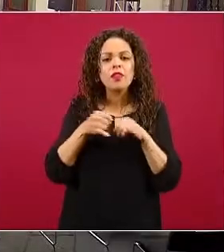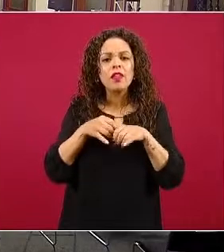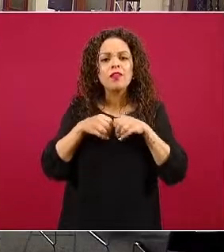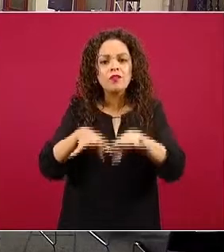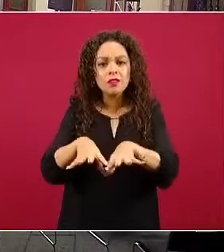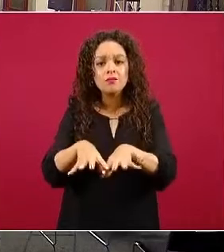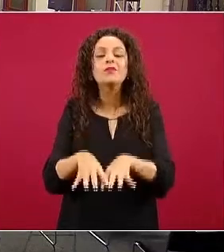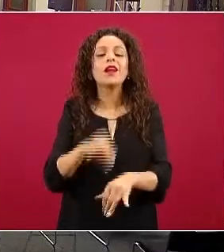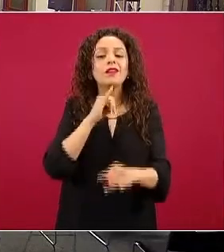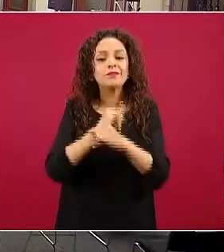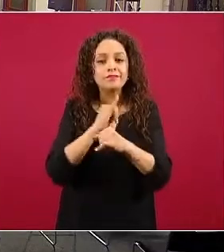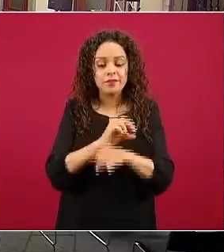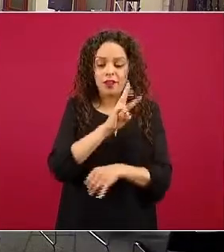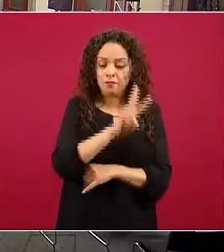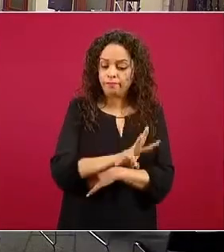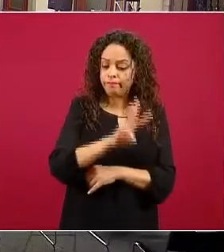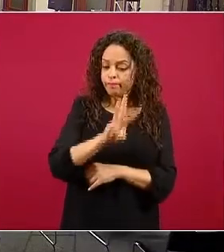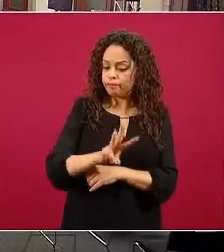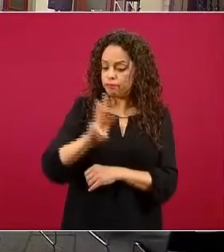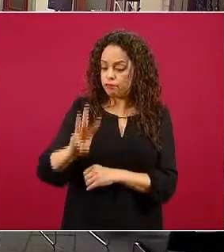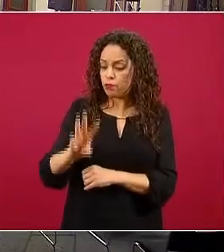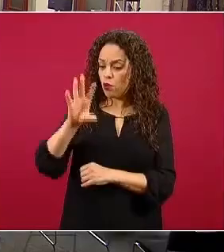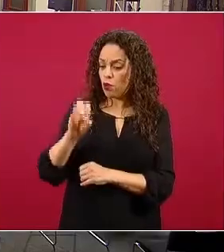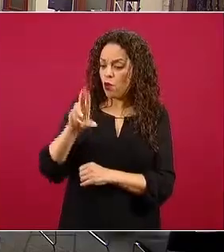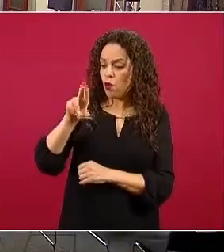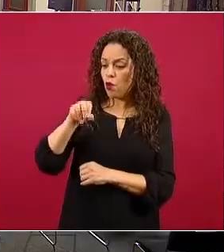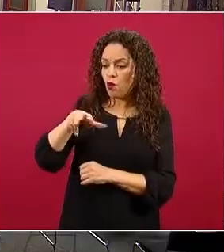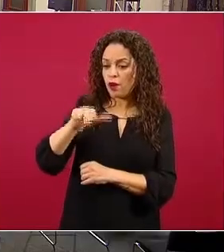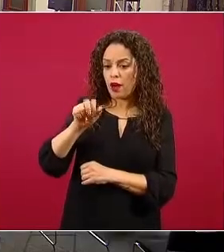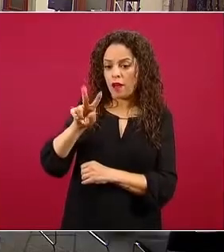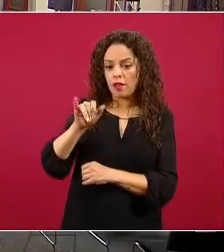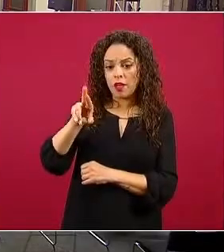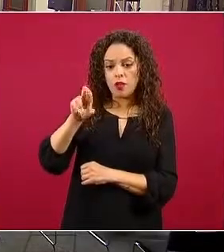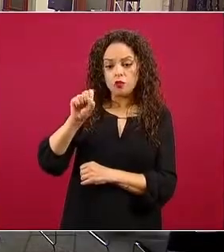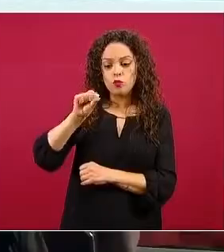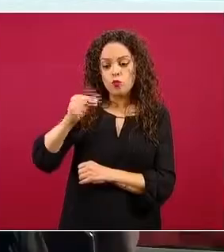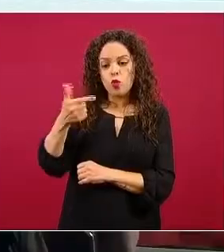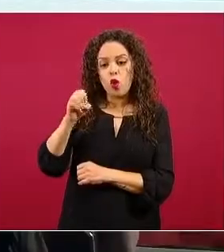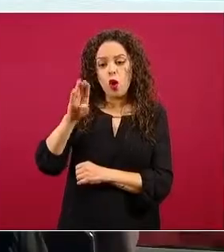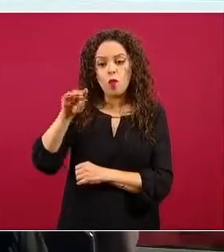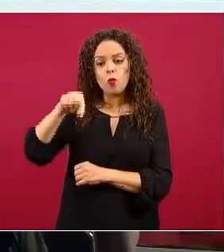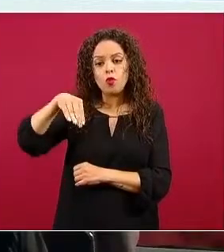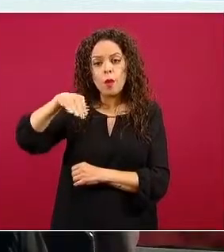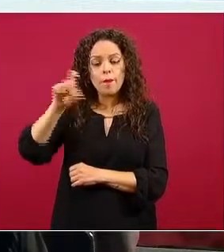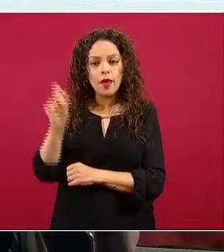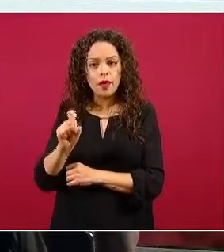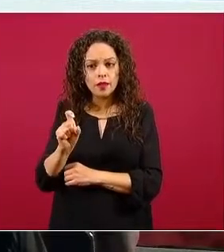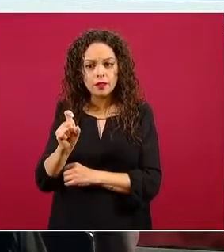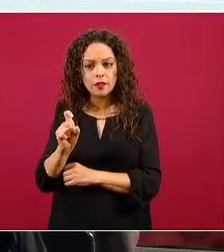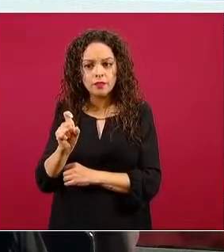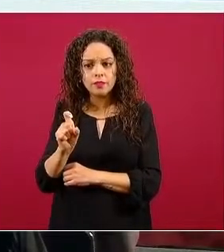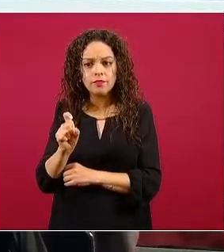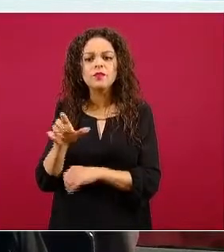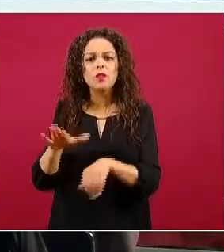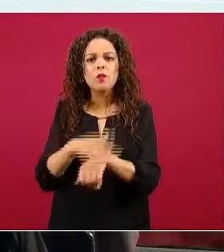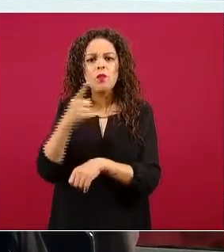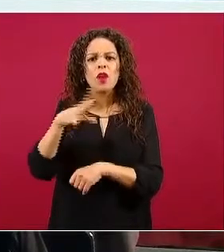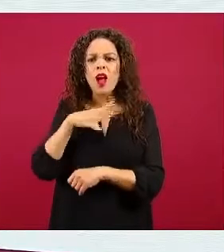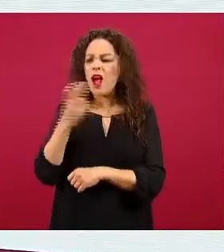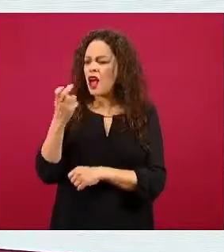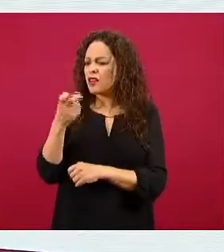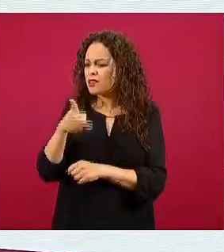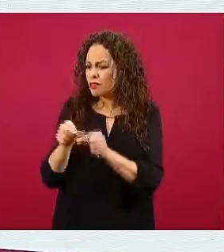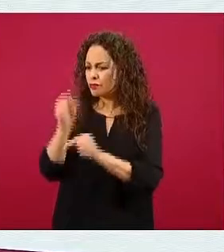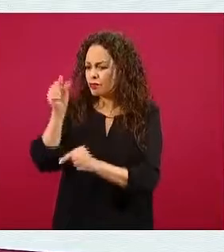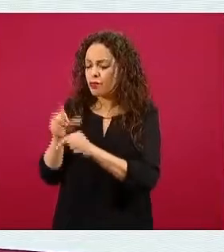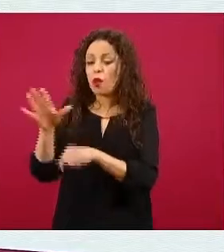coronavirus.gov.mx. ¿Y por qué se ven estos picos? Porque son por fecha de notificación. Y si